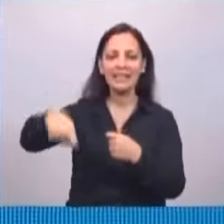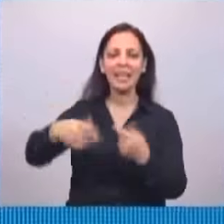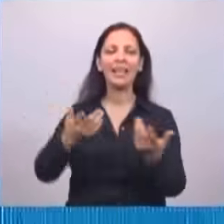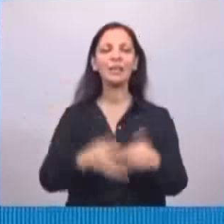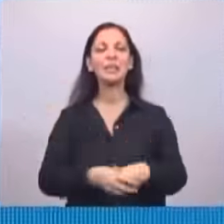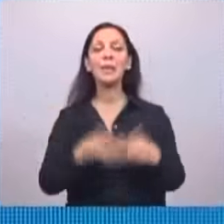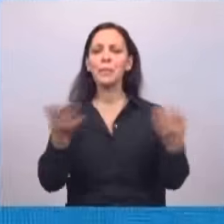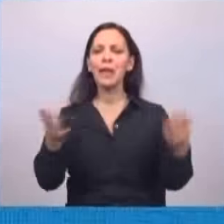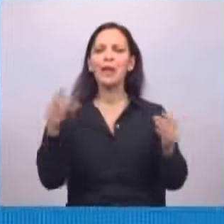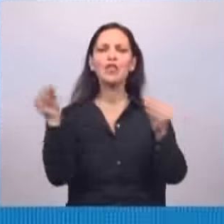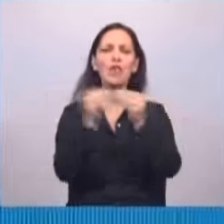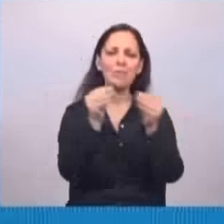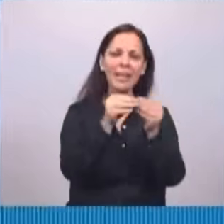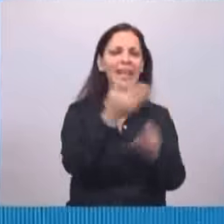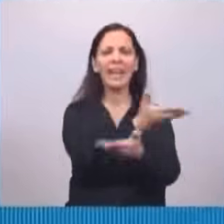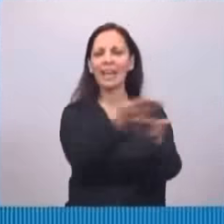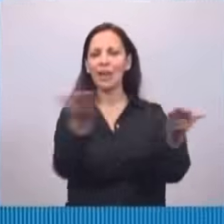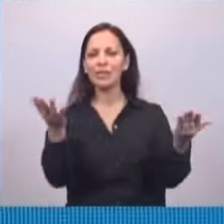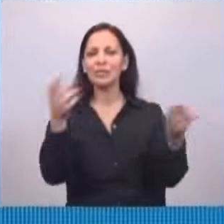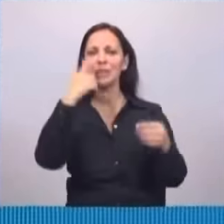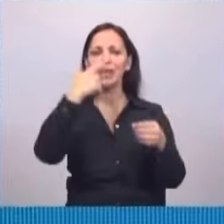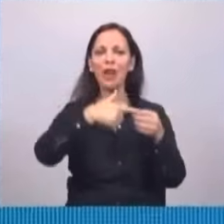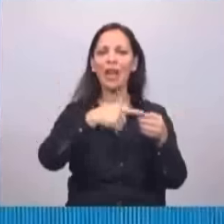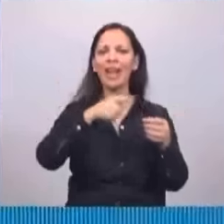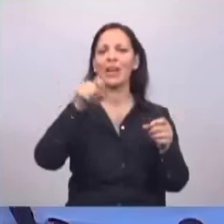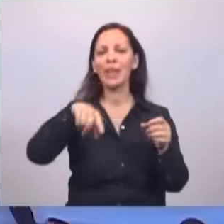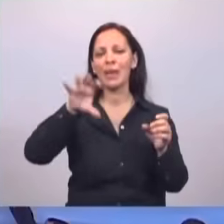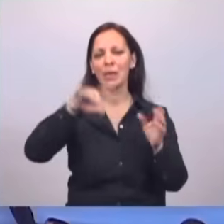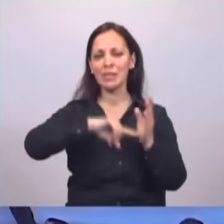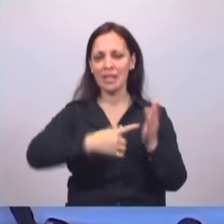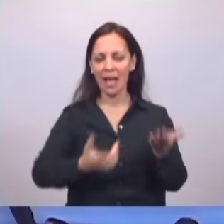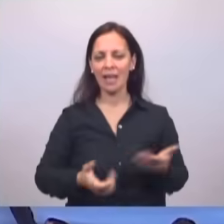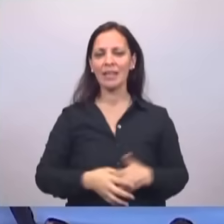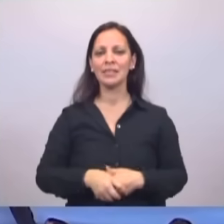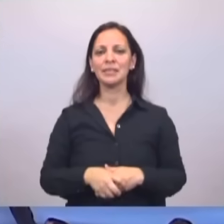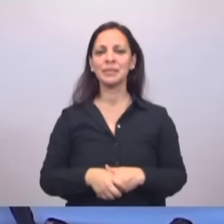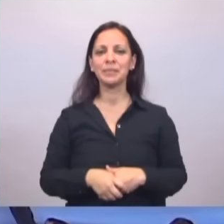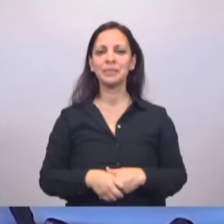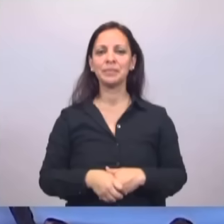Compañeros, compañeras, petroleros de acá,